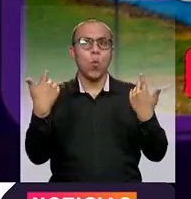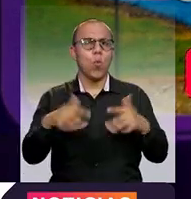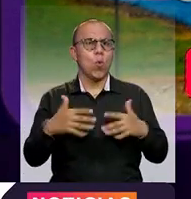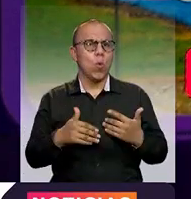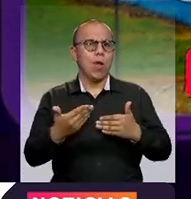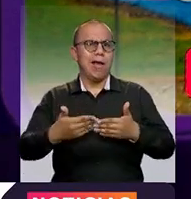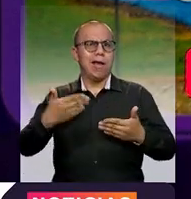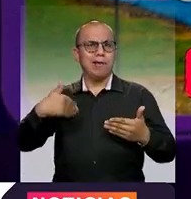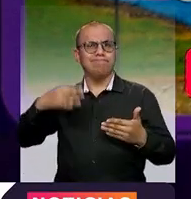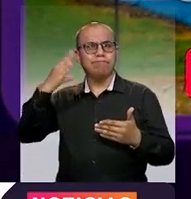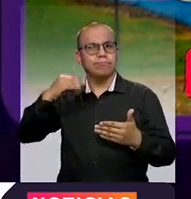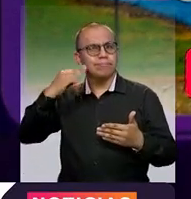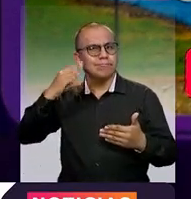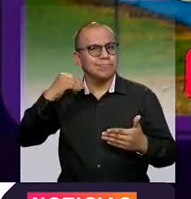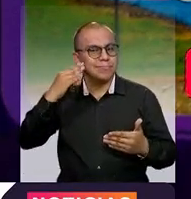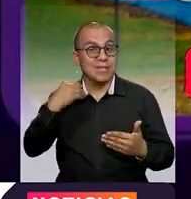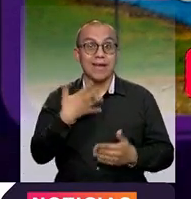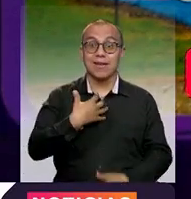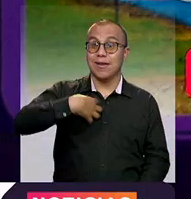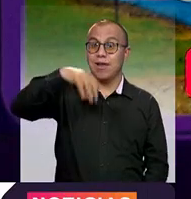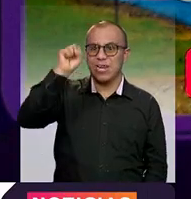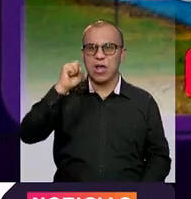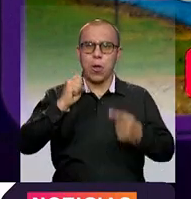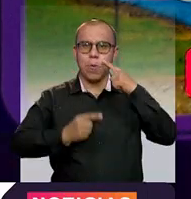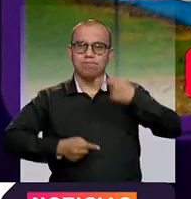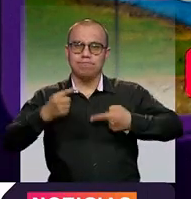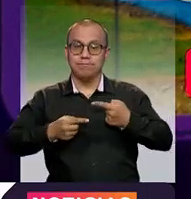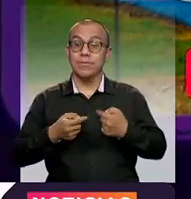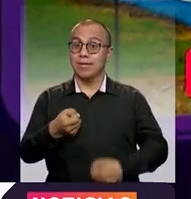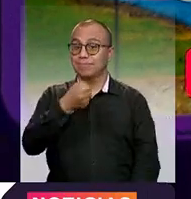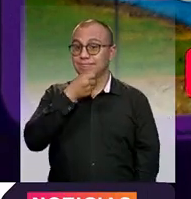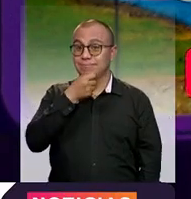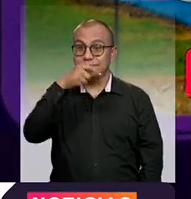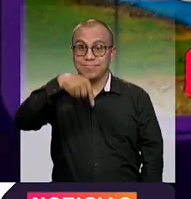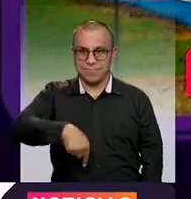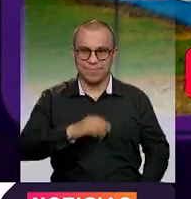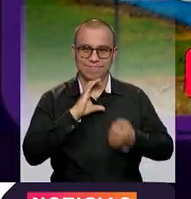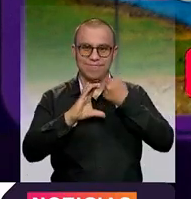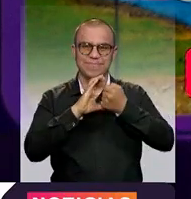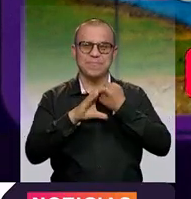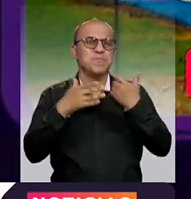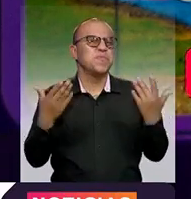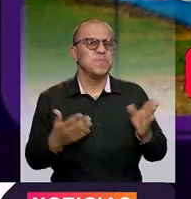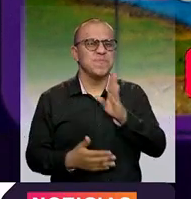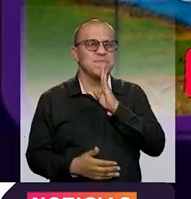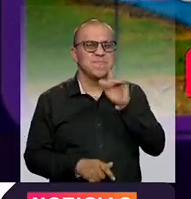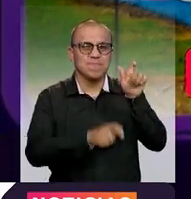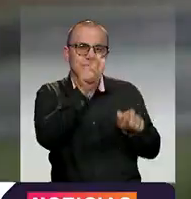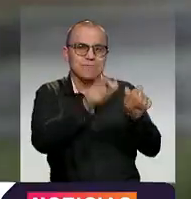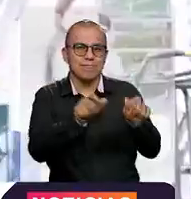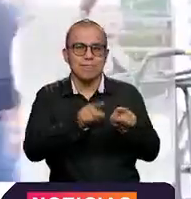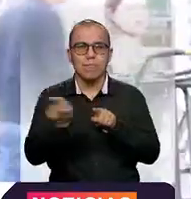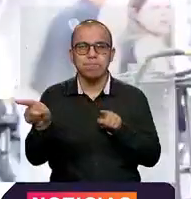muchas carreras en su haber, tanto ganadas como competidas. Y en Noticias Capital les contamos de quiénes se trata.